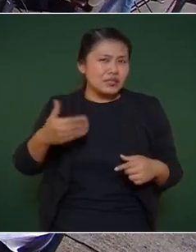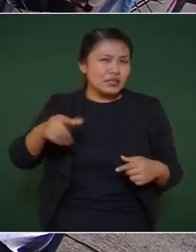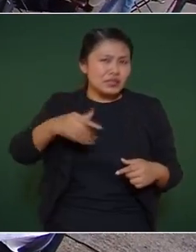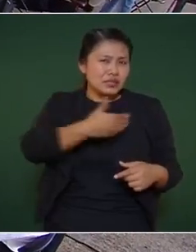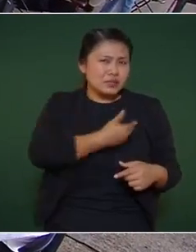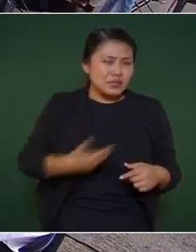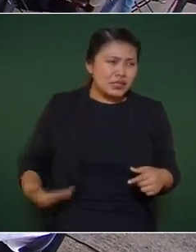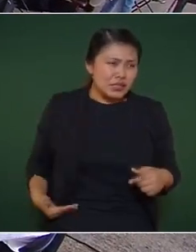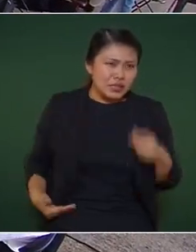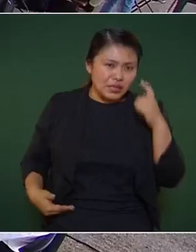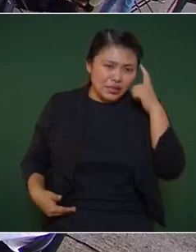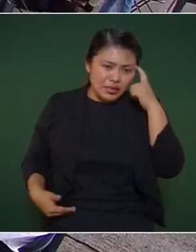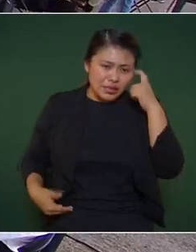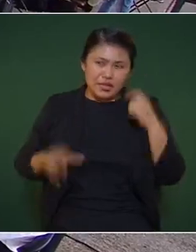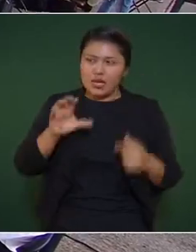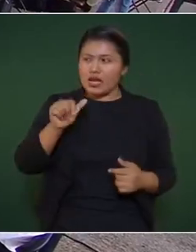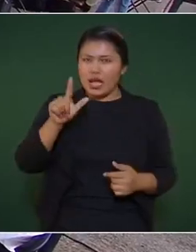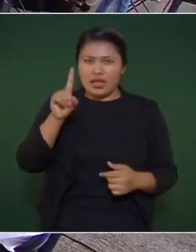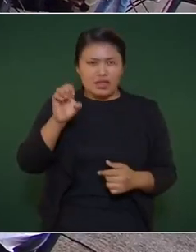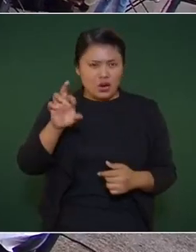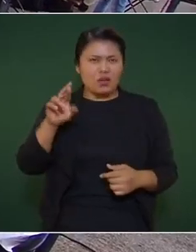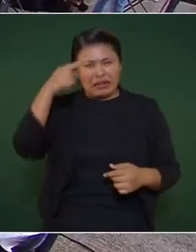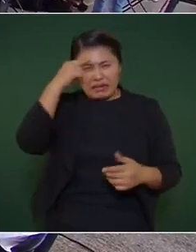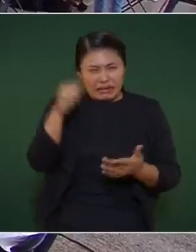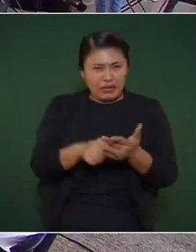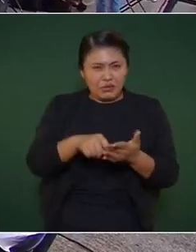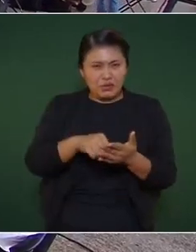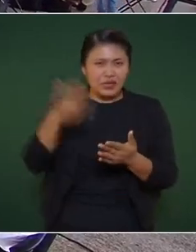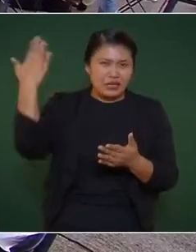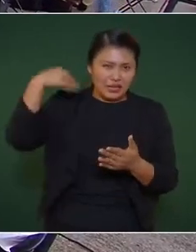dos. ¿Y por qué uno no habla fuerte?